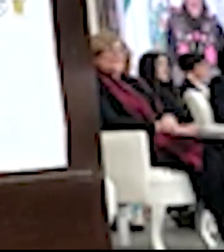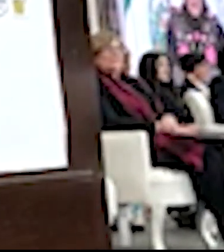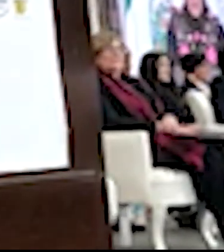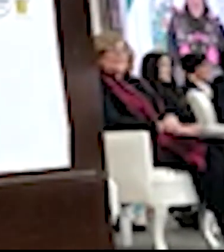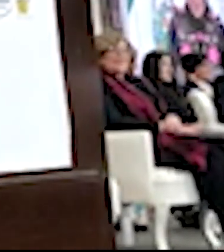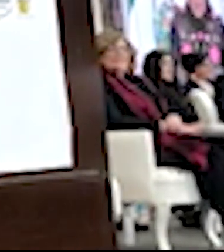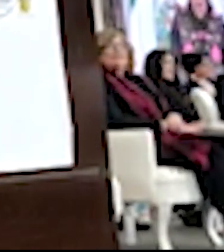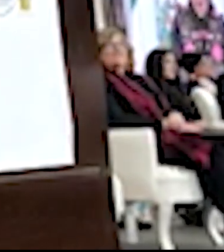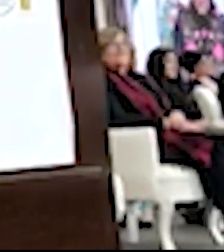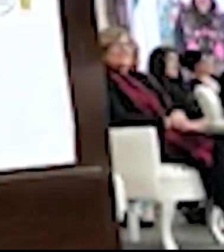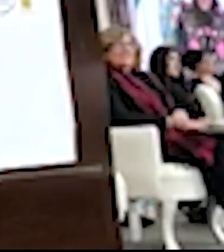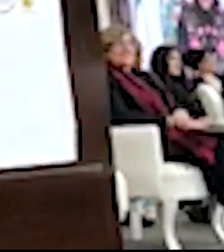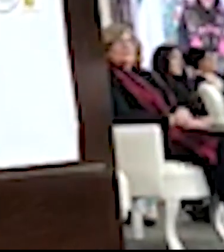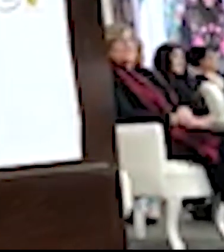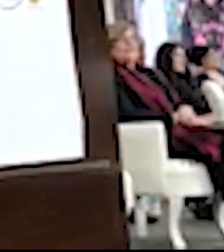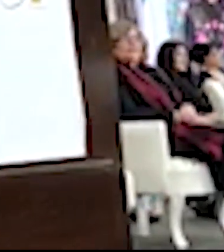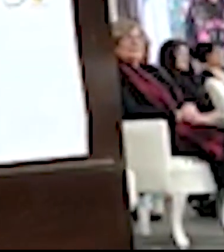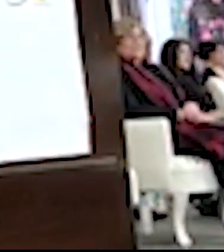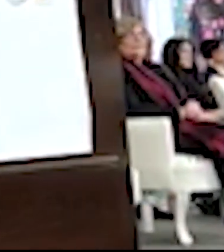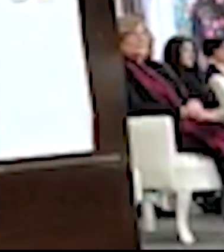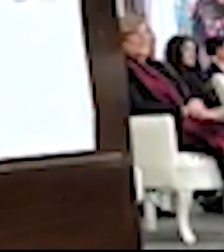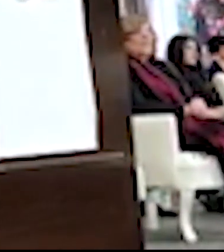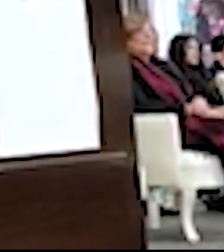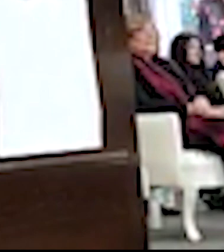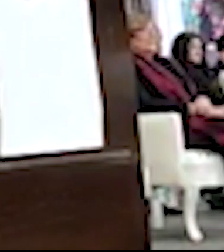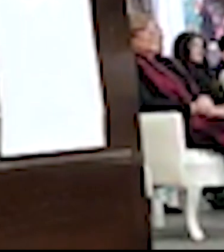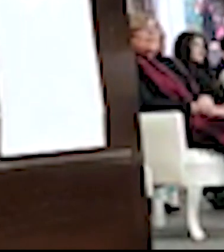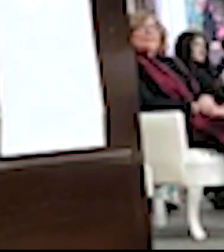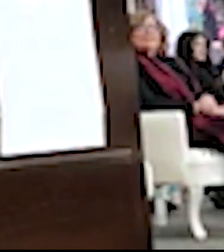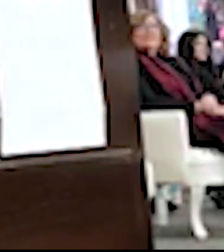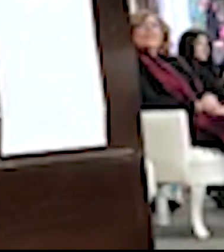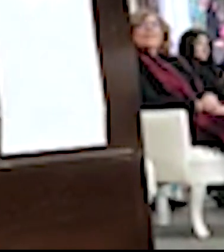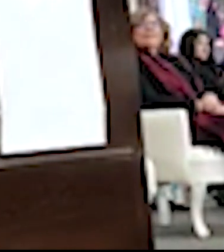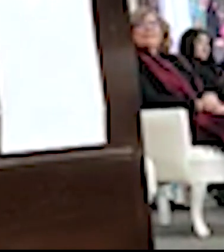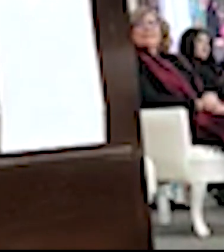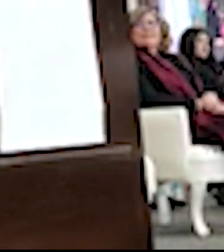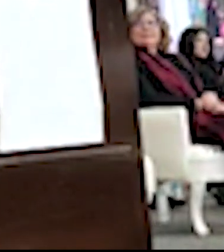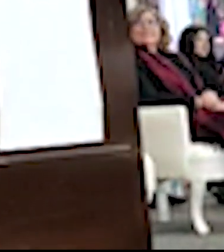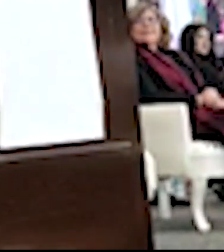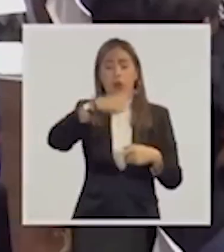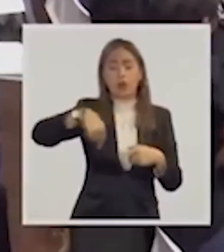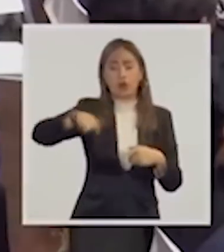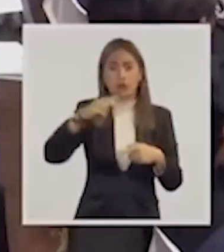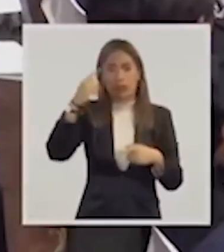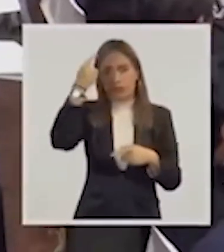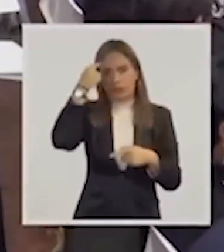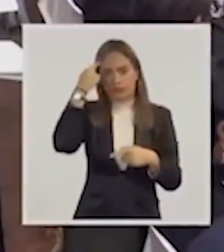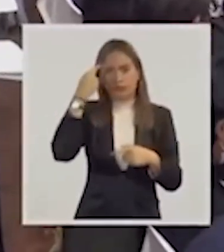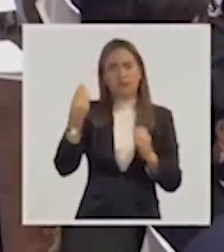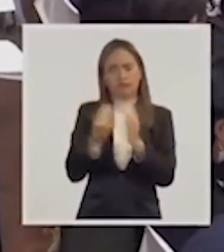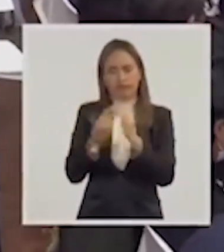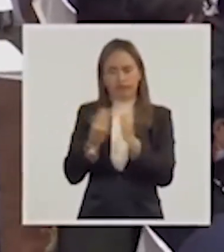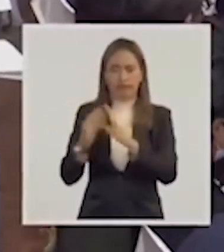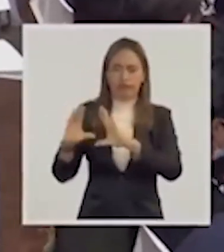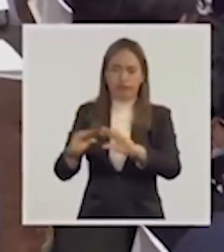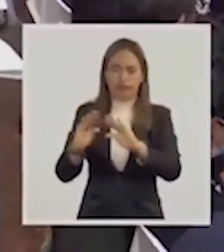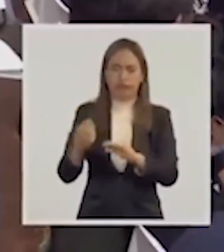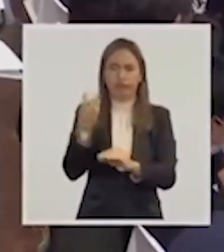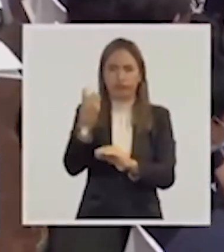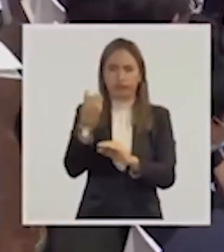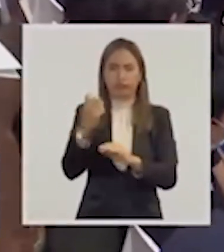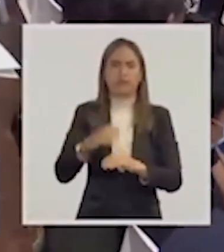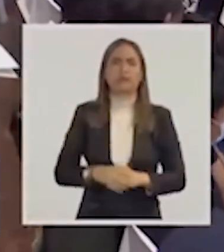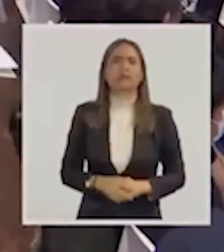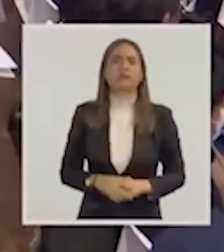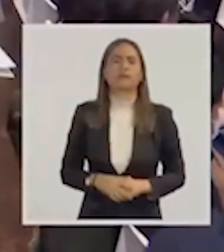la madrina de las egresadas y egresados. En su mensaje, citó la colaboración con la UNADEM a través de diversas acciones, entre ellas, el Convenio